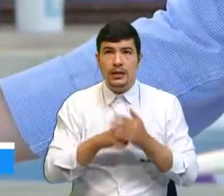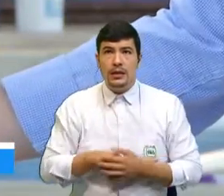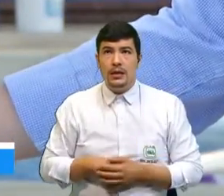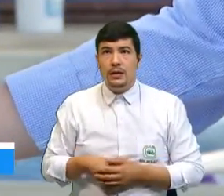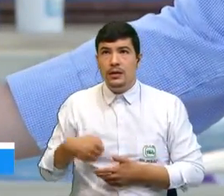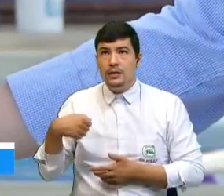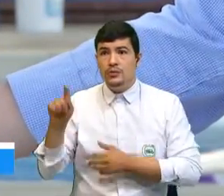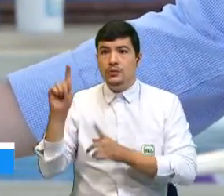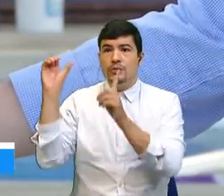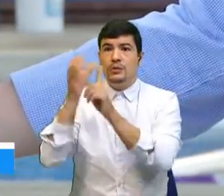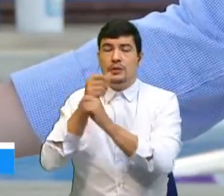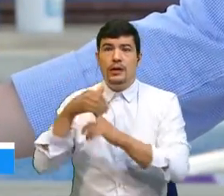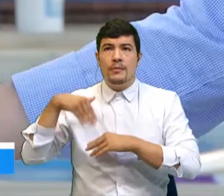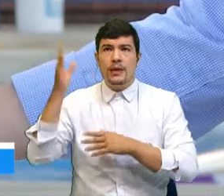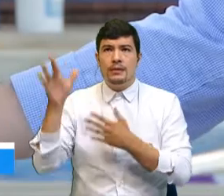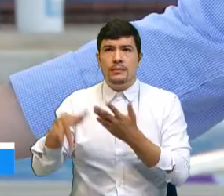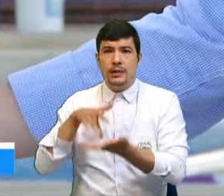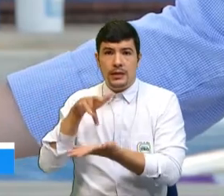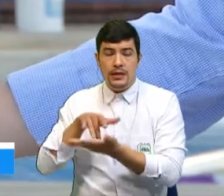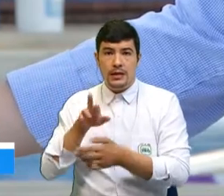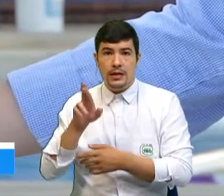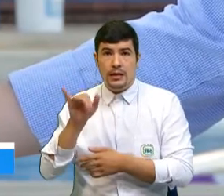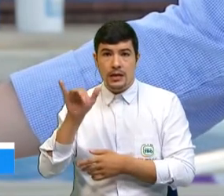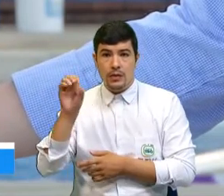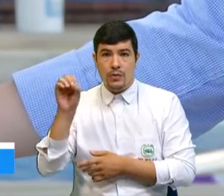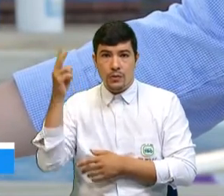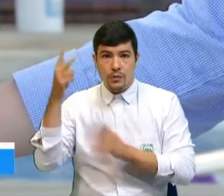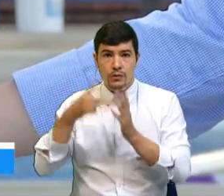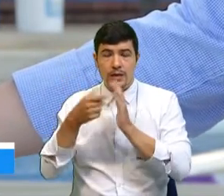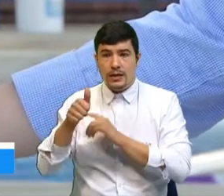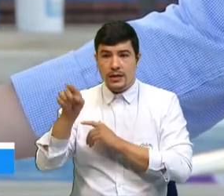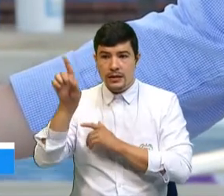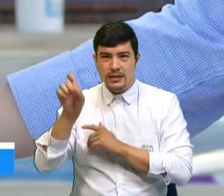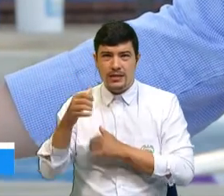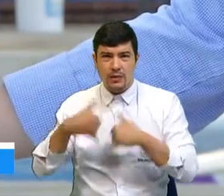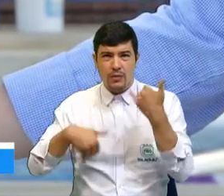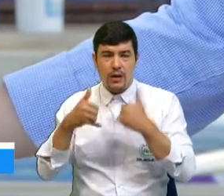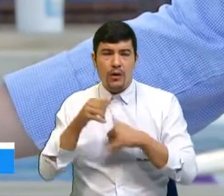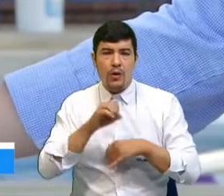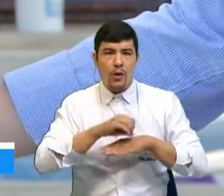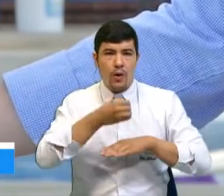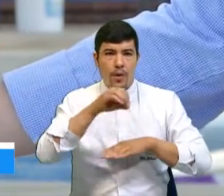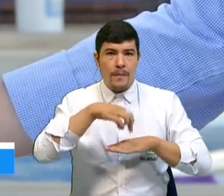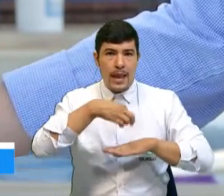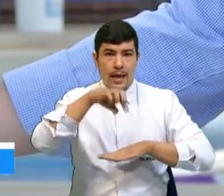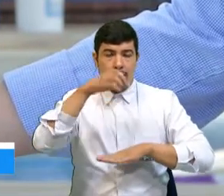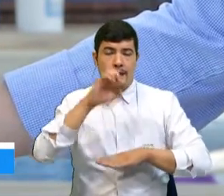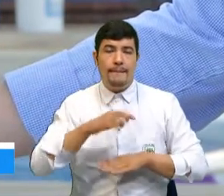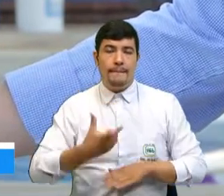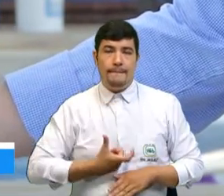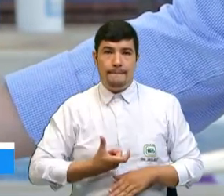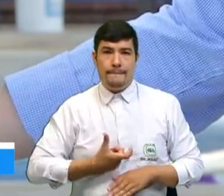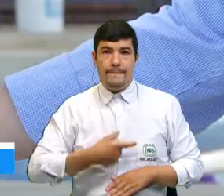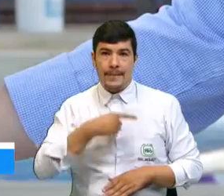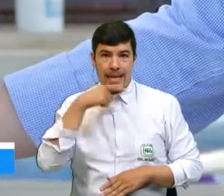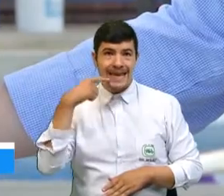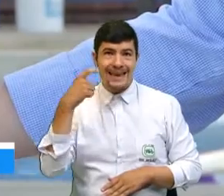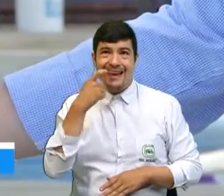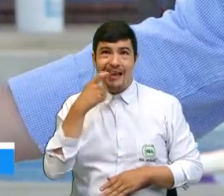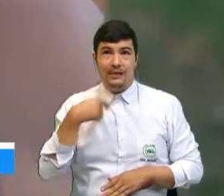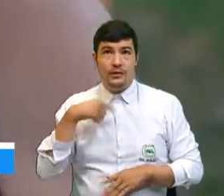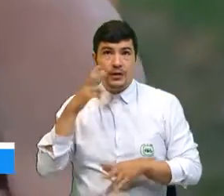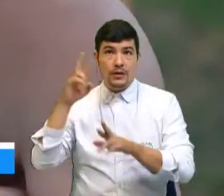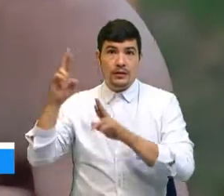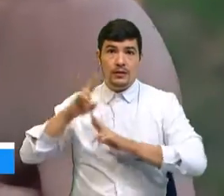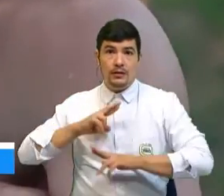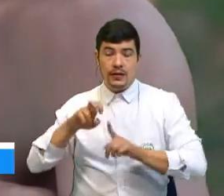más grande que he obtenido en las competencias fueron en Río 2016, en los Juegos Paralímpicos, que fue un oro, una plata y un bronce, ratificando un récord